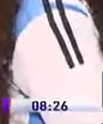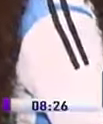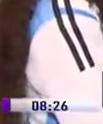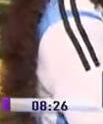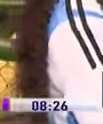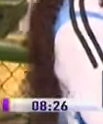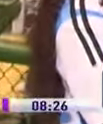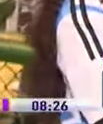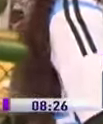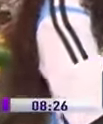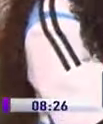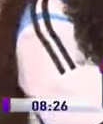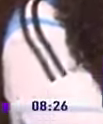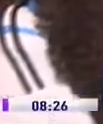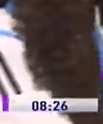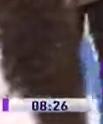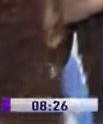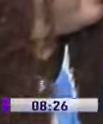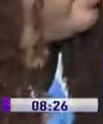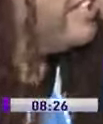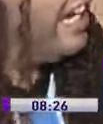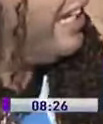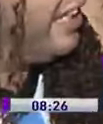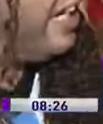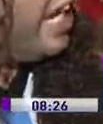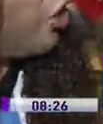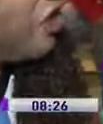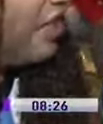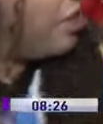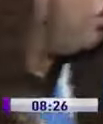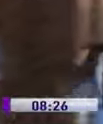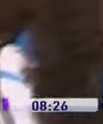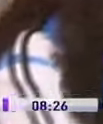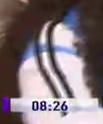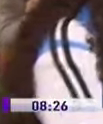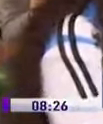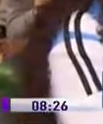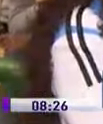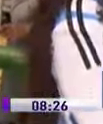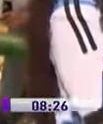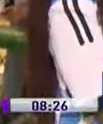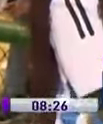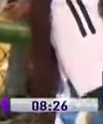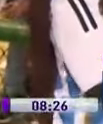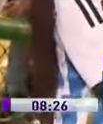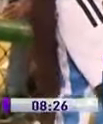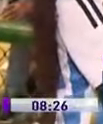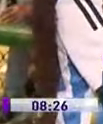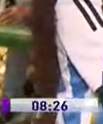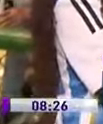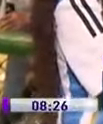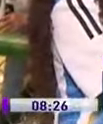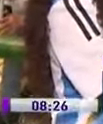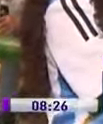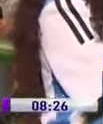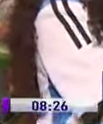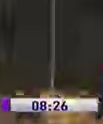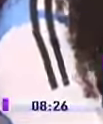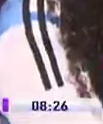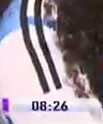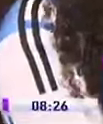estamos, Arturo? Todo bien, profe. ¿Y saliste de la concentración del Bayern para venir a este partido? No, no, no, nada que ver.